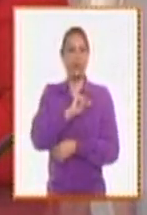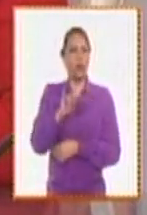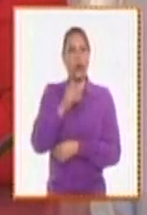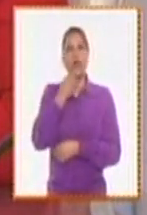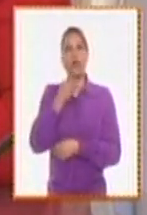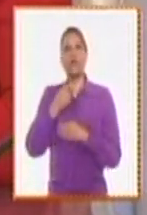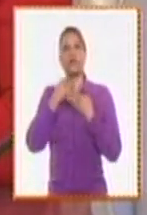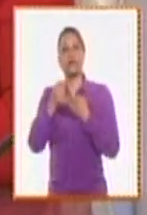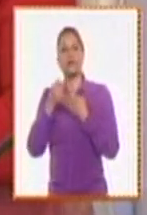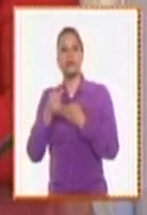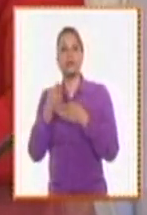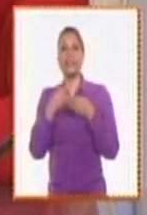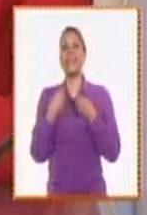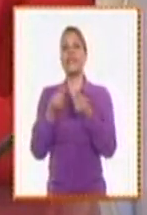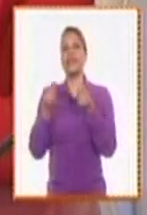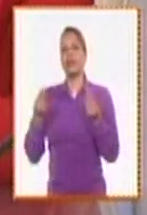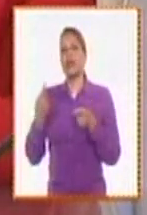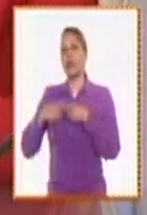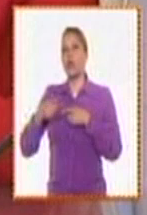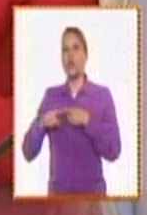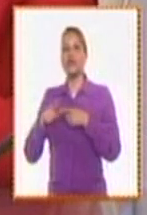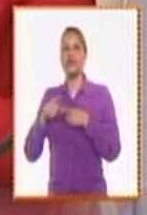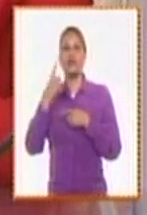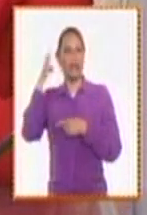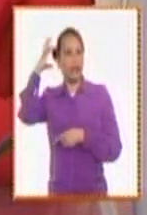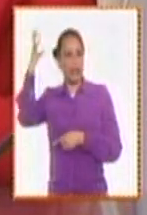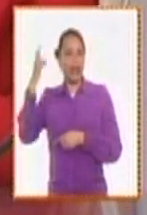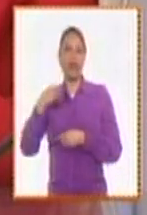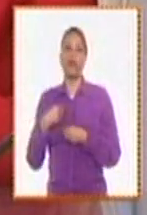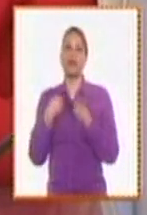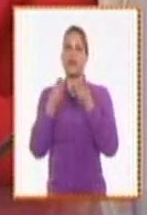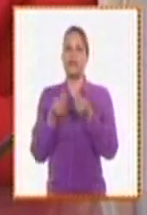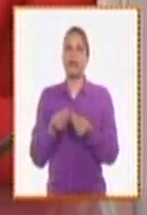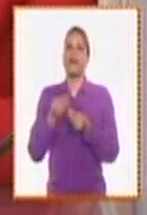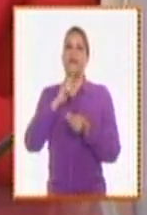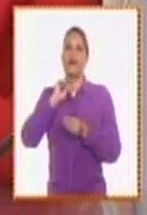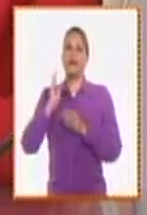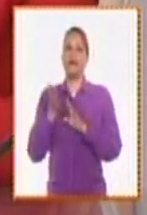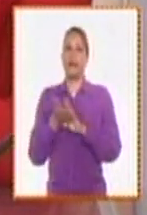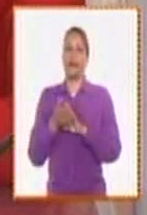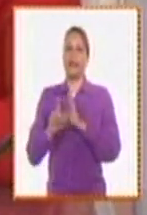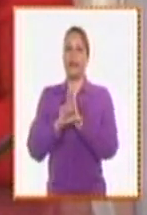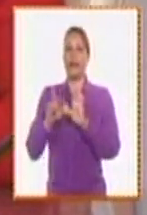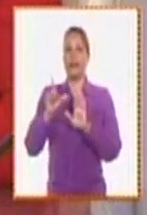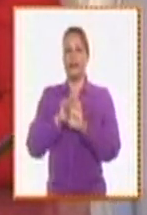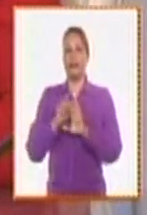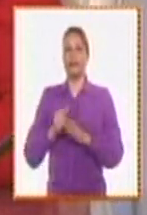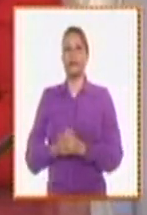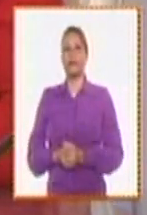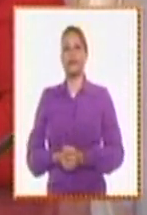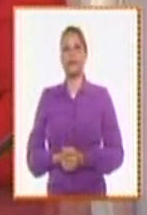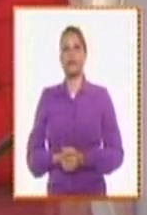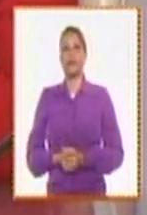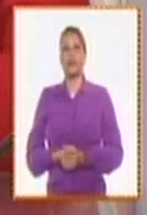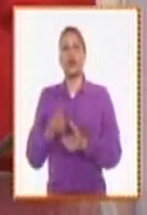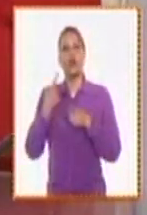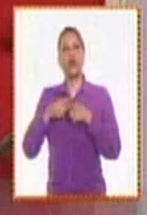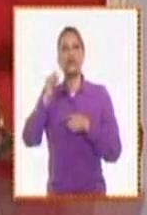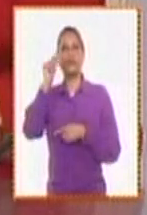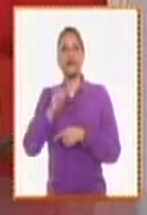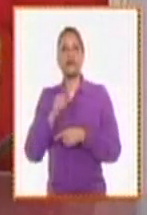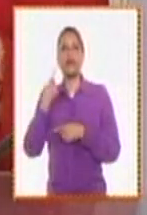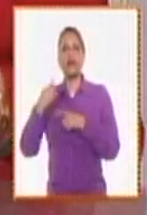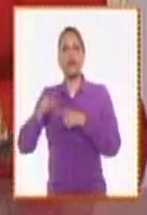facilite recursos o medios del Estado en función de esta actividad delictiva. Si la persona penetra en el territorio nacional